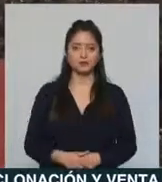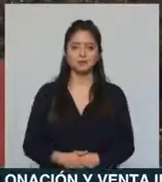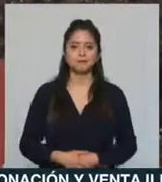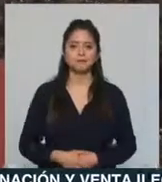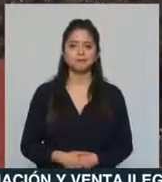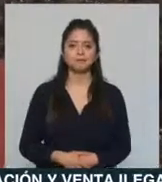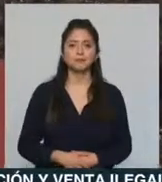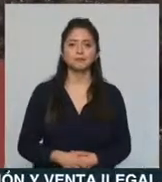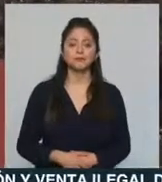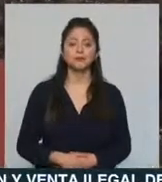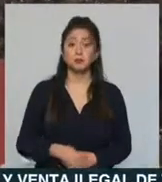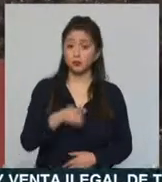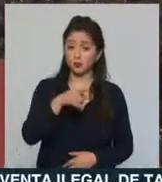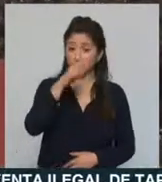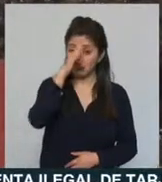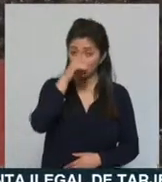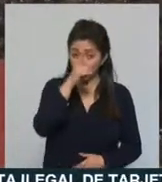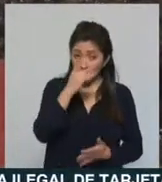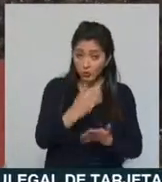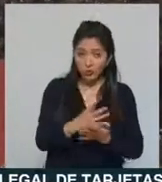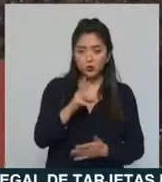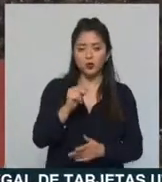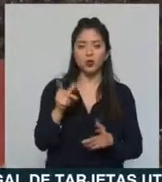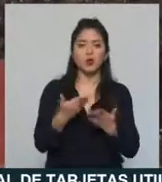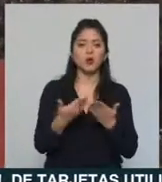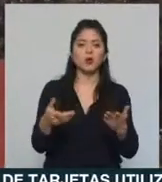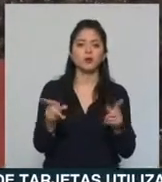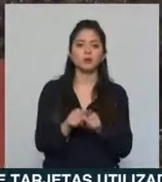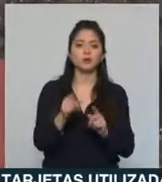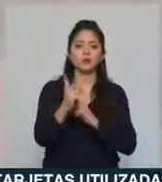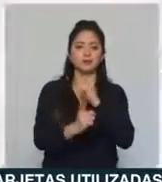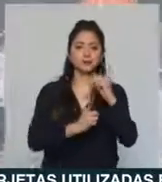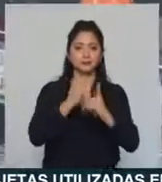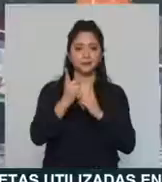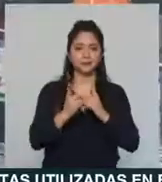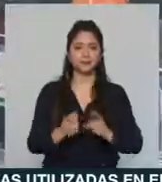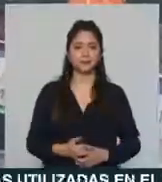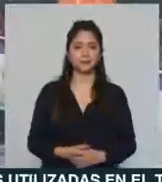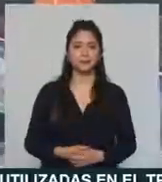Y bueno, esto no es todo, así que vamos con nuestras breves del deporte.